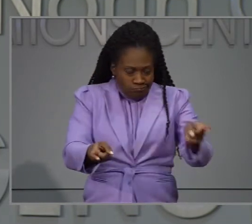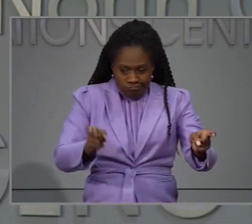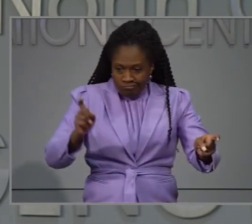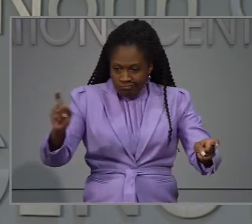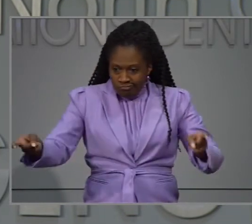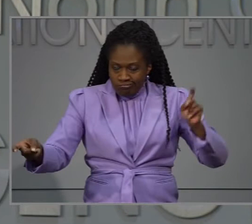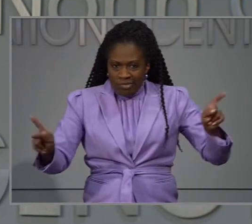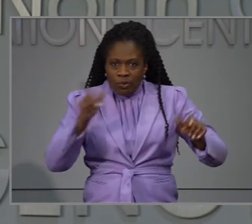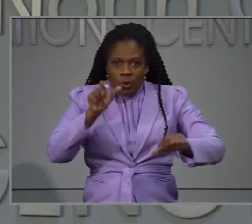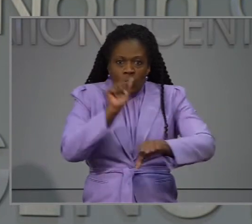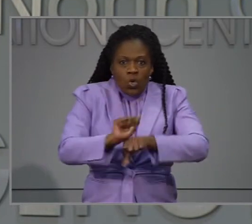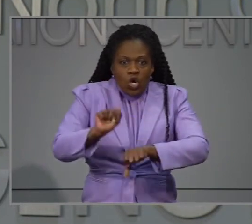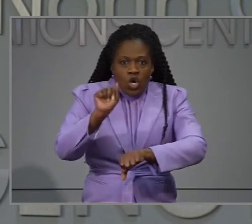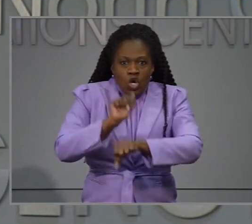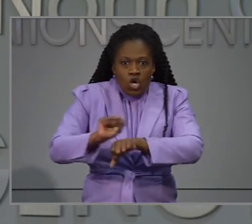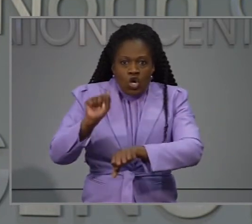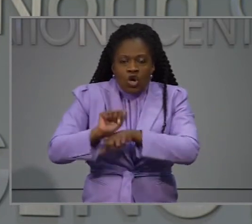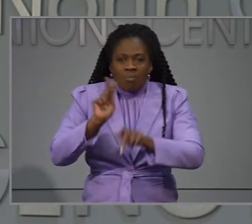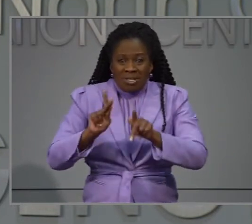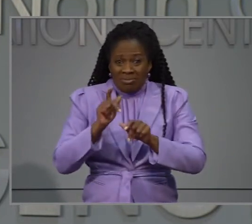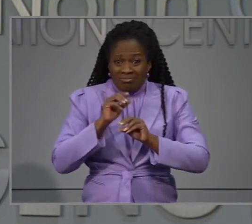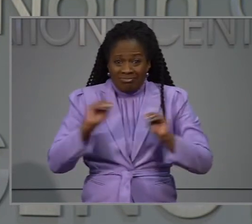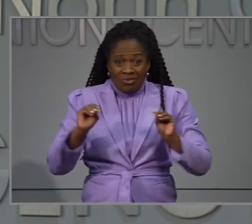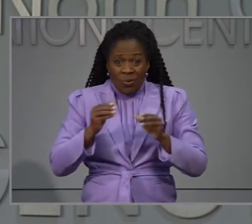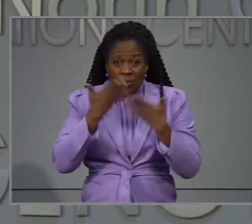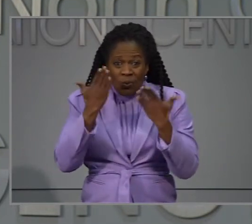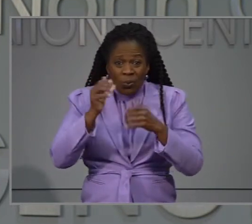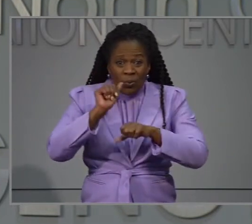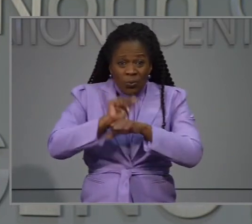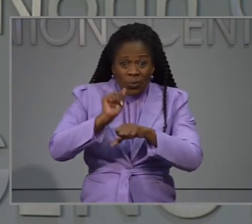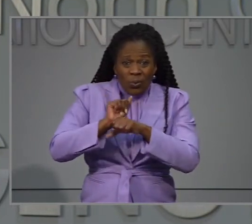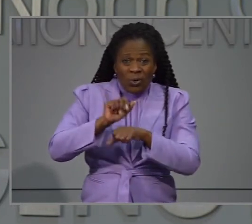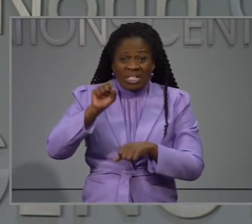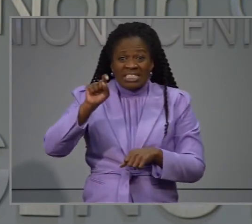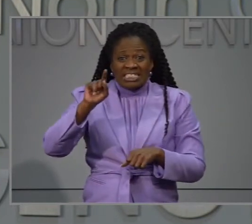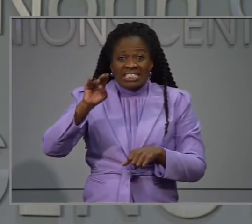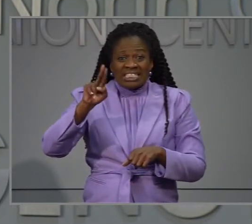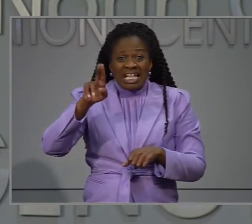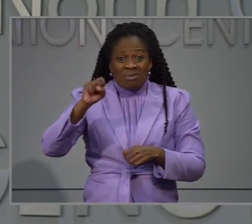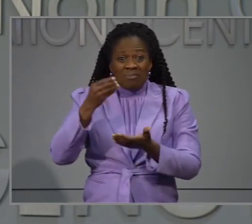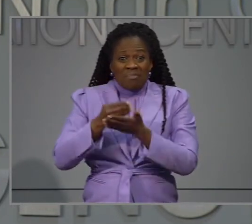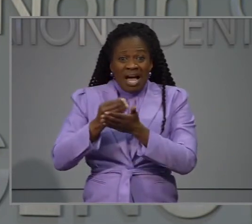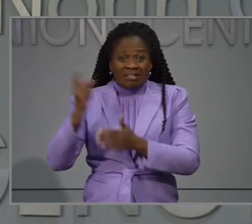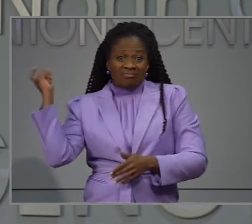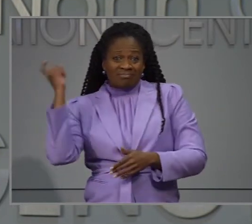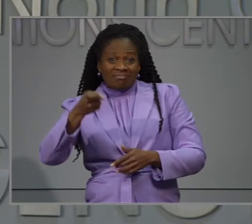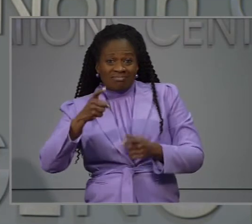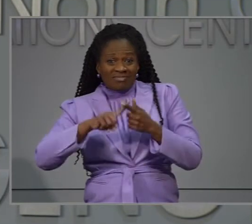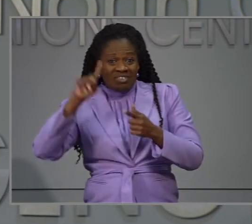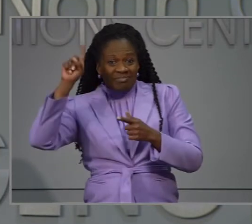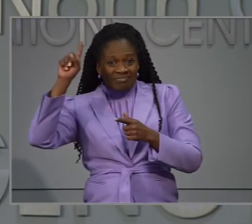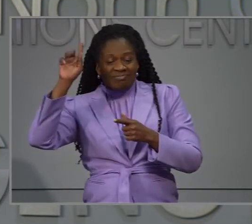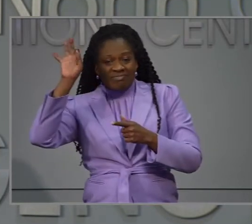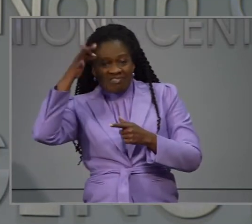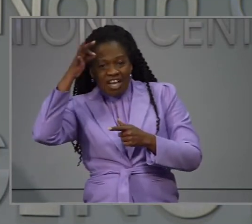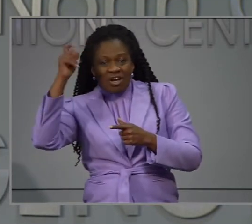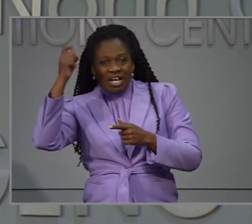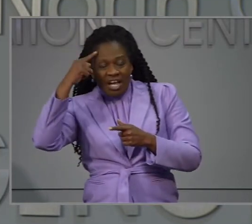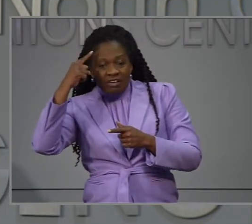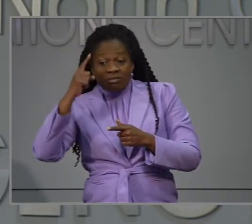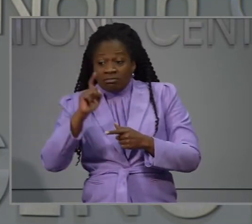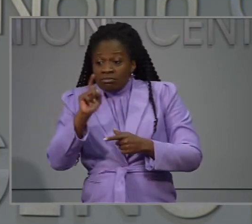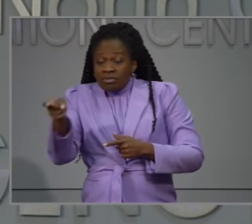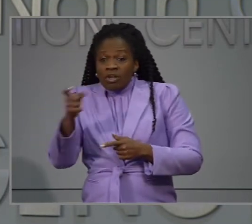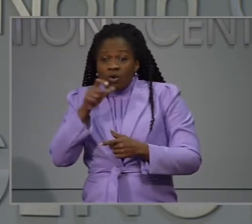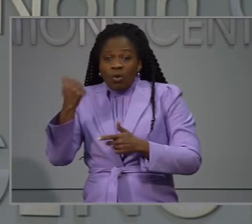darle el efectivo a las personas que están trabajando los que no tienen empleo ya les llegó el el cheque de estímulo del